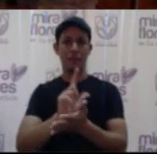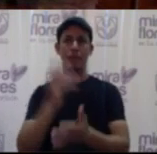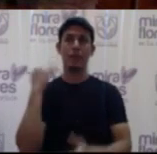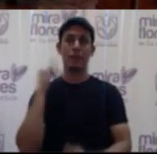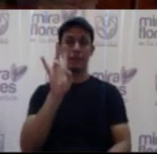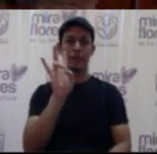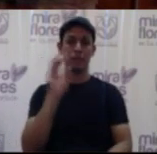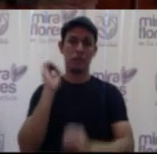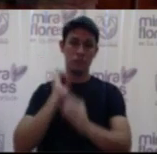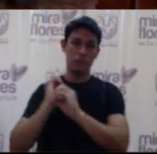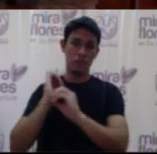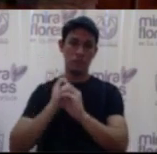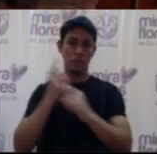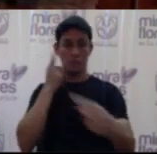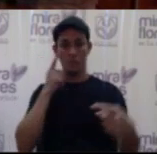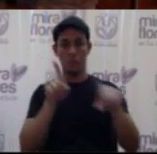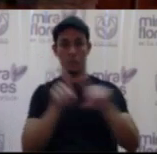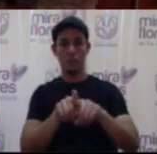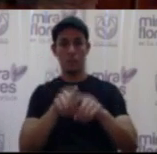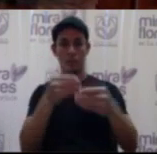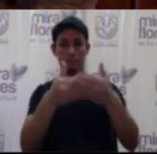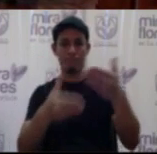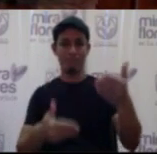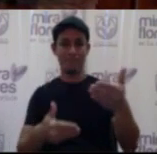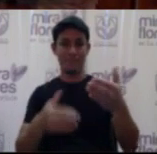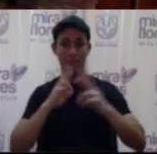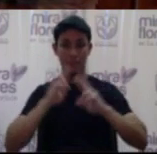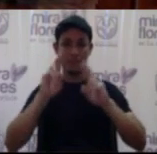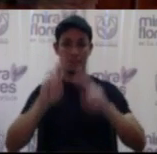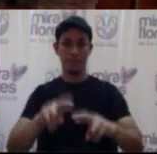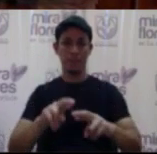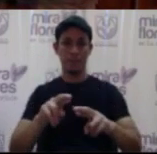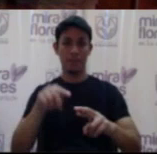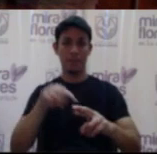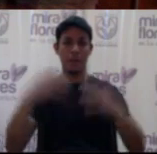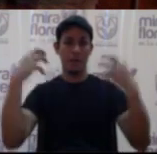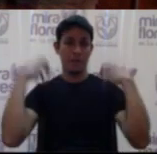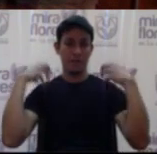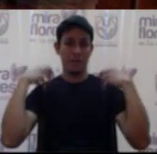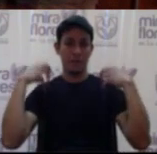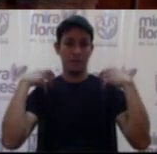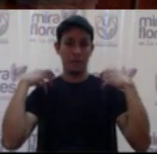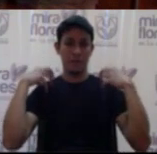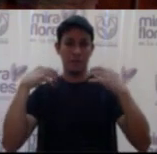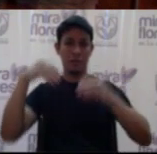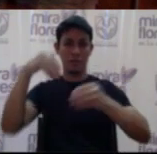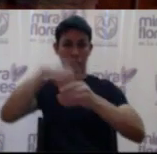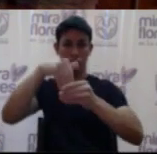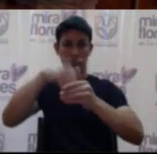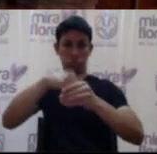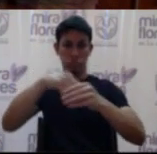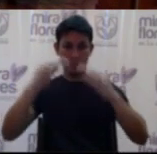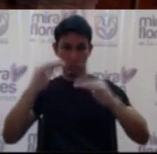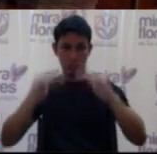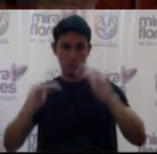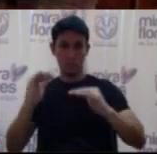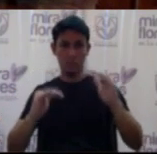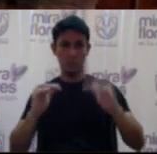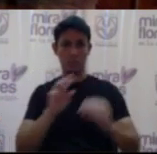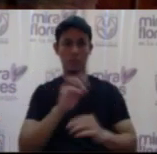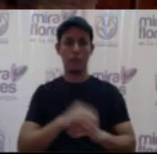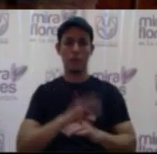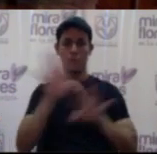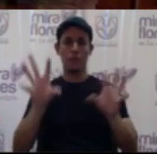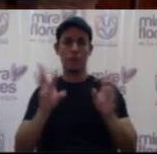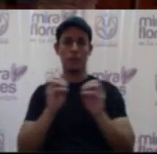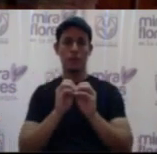octubre, que de acuerdo al reporte del cómputo de resultados que brinda la Oficina Nacional de Procesos Electorales en su portal web, del